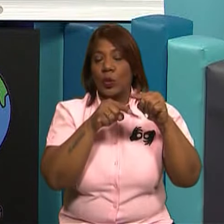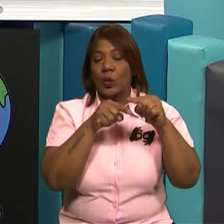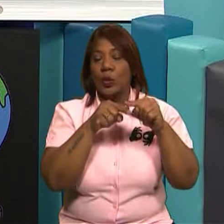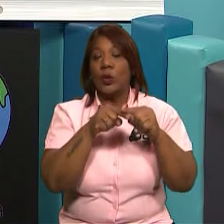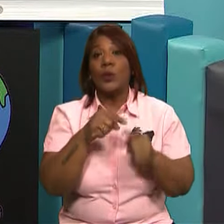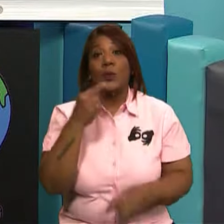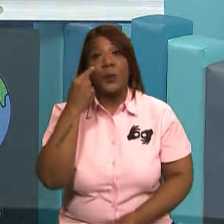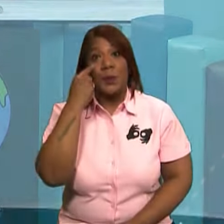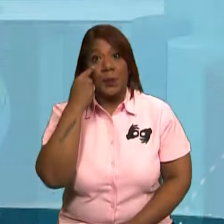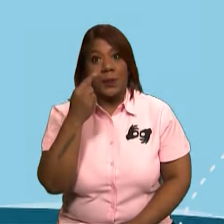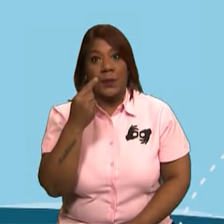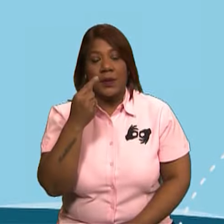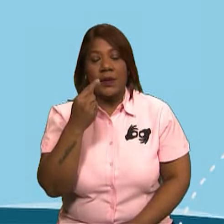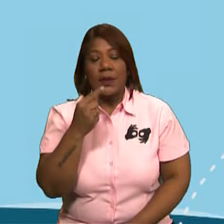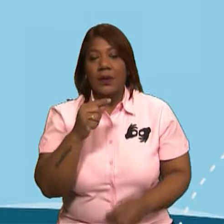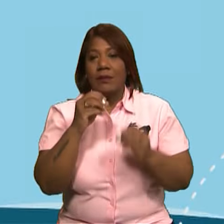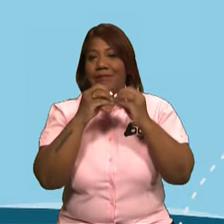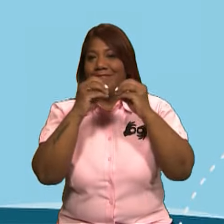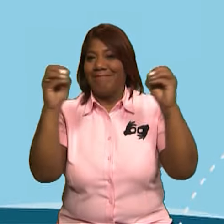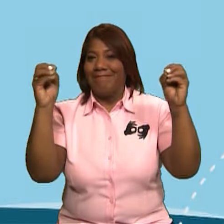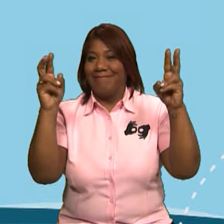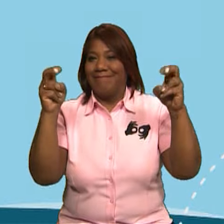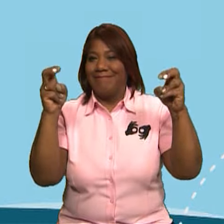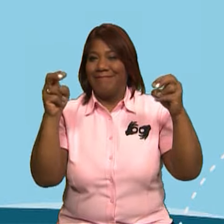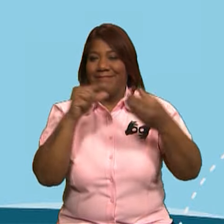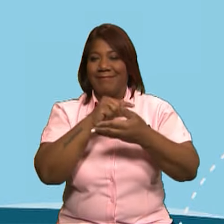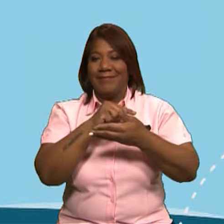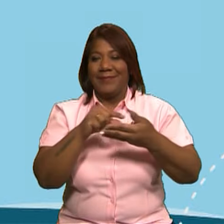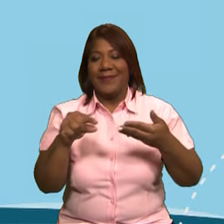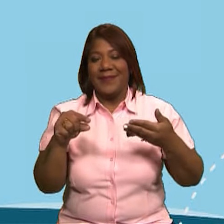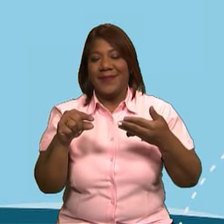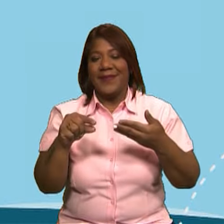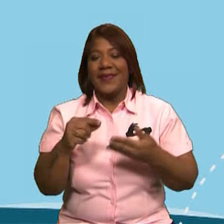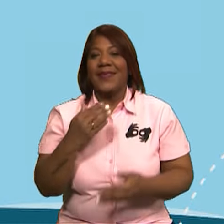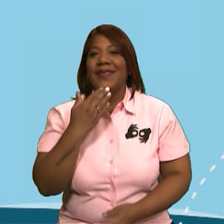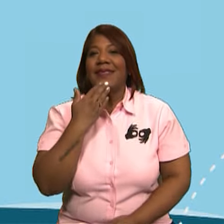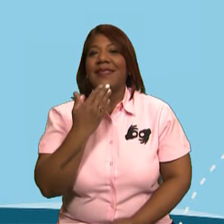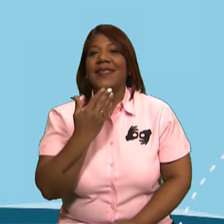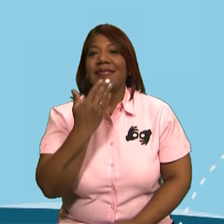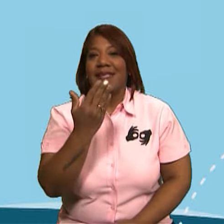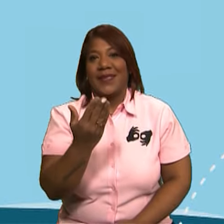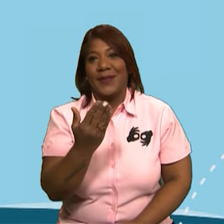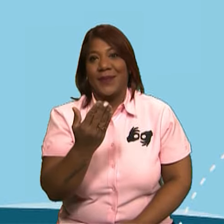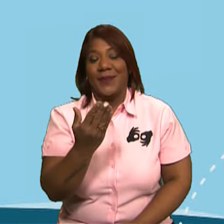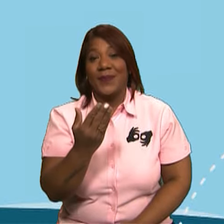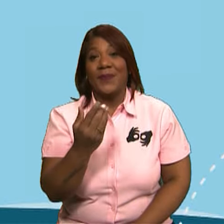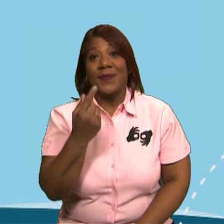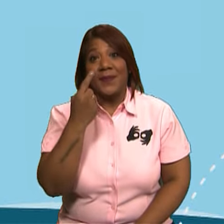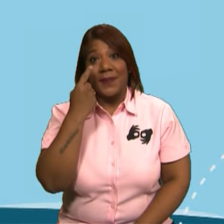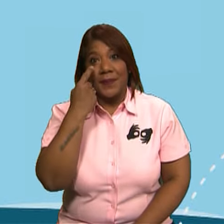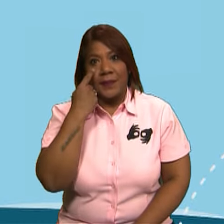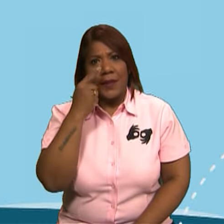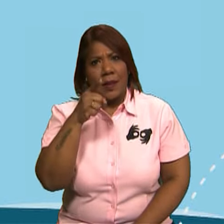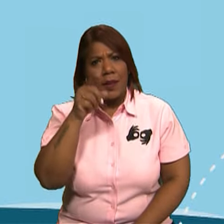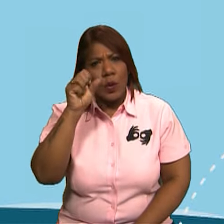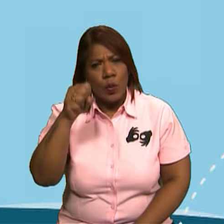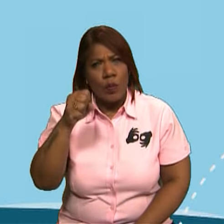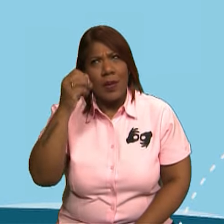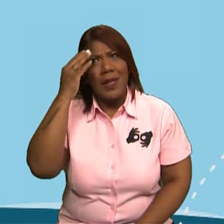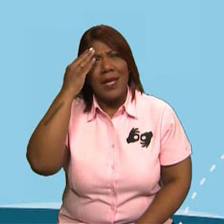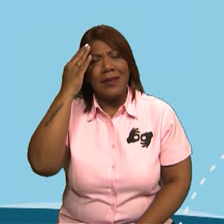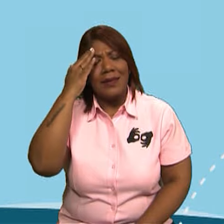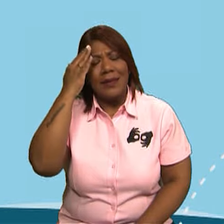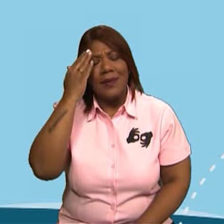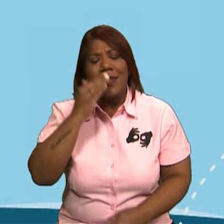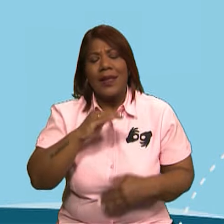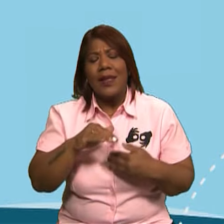vamos a recordar nuestra frase de la semana. Esta es la última semana en la que estaremos trabajando con la gratitud. Ser capaz de reconocer